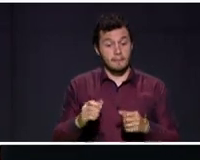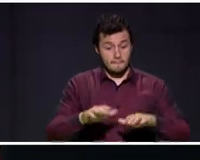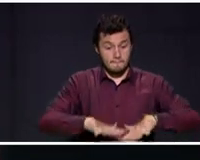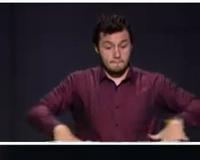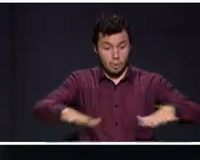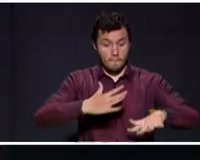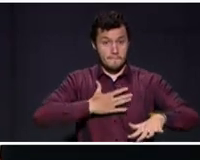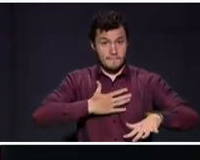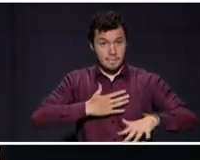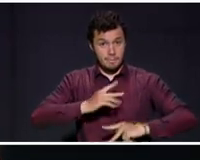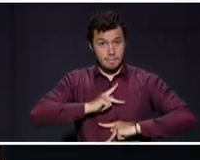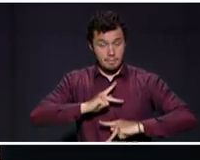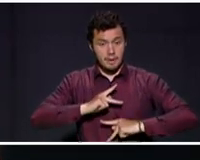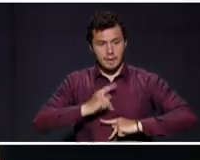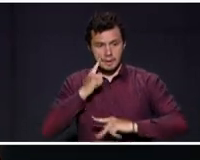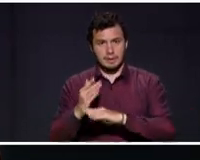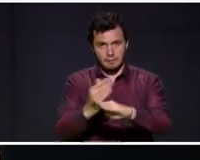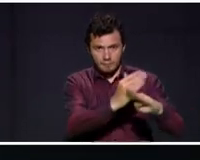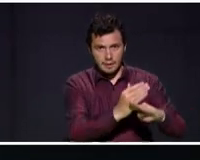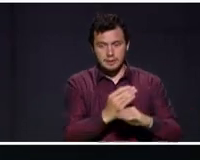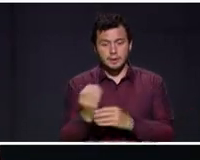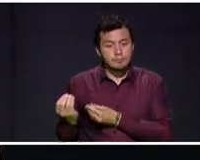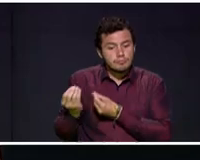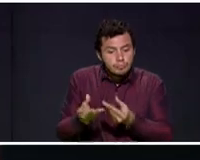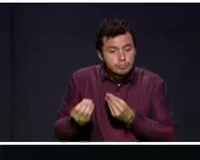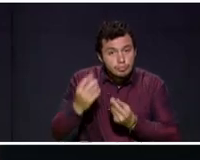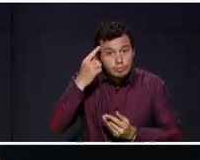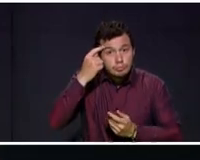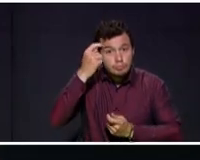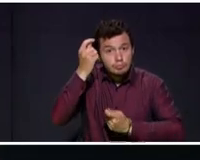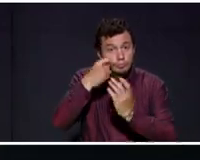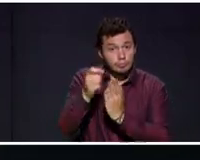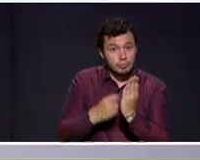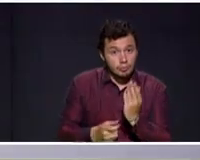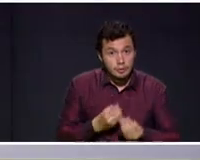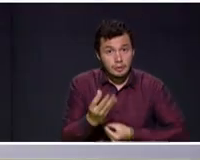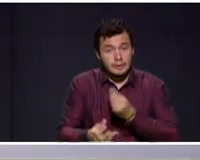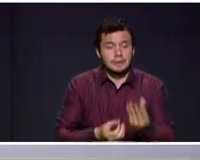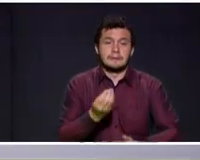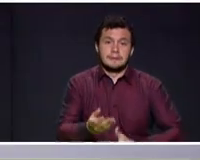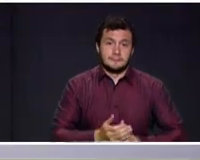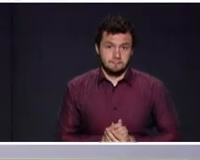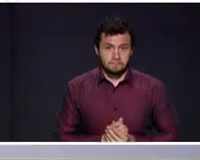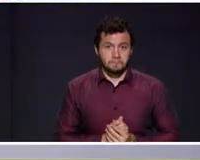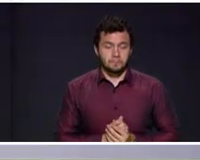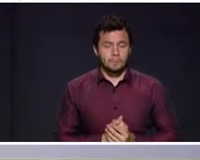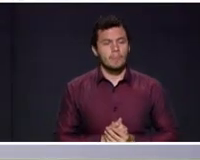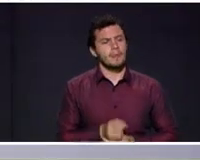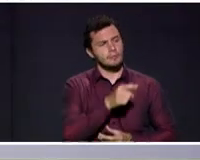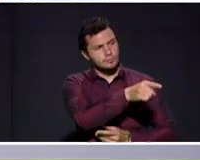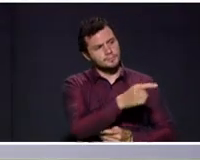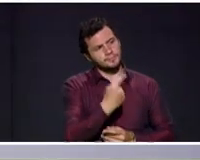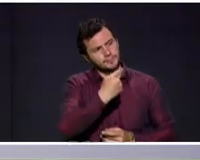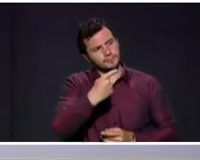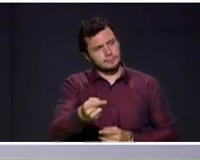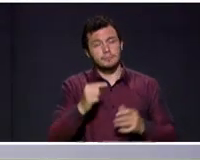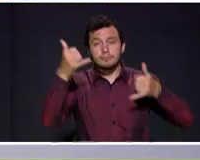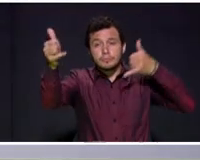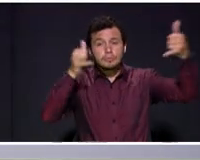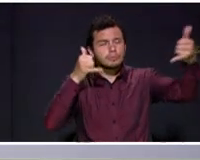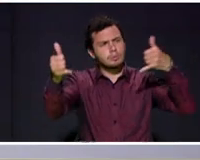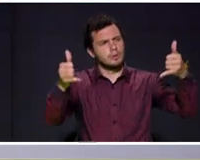innovación y fortalecimiento del mercado de la gran choque candidato a bloque de cámaras de seguridad de reconocimiento facial